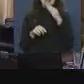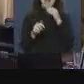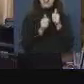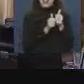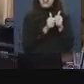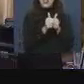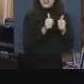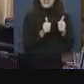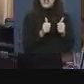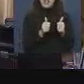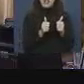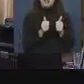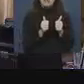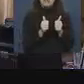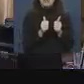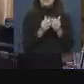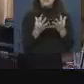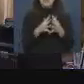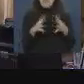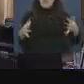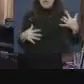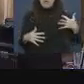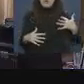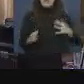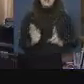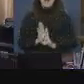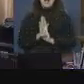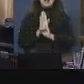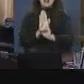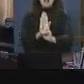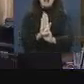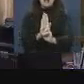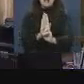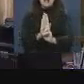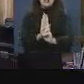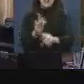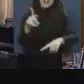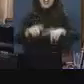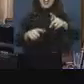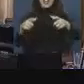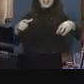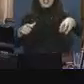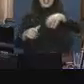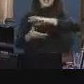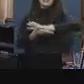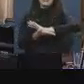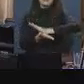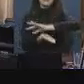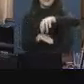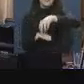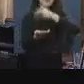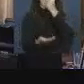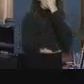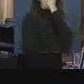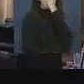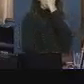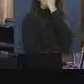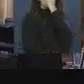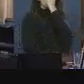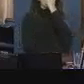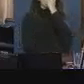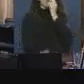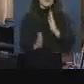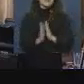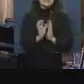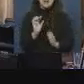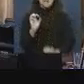dirigente de una alta representatividad y honestidad en el territorio de toda la comuna de la provincia de osorno como son las comunas